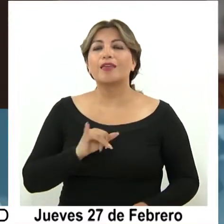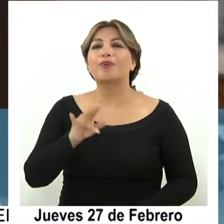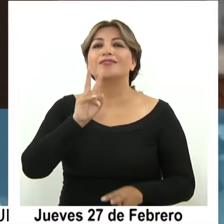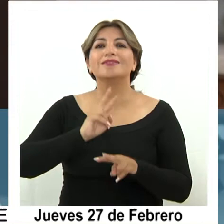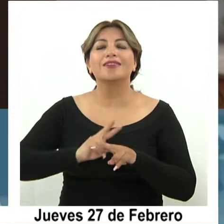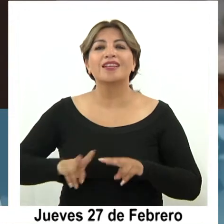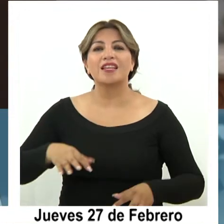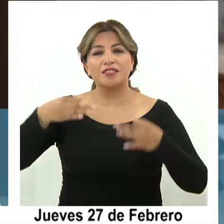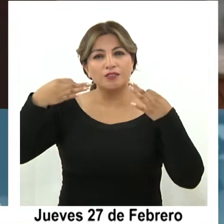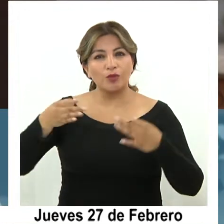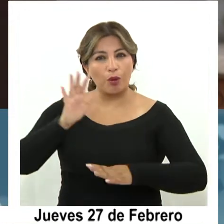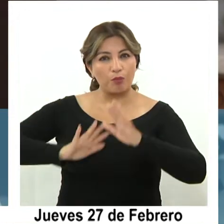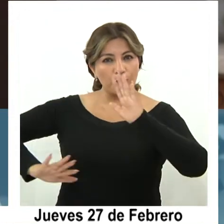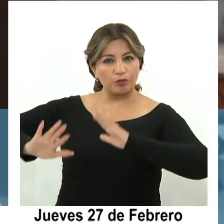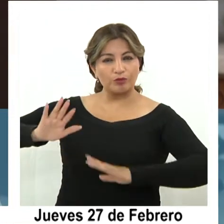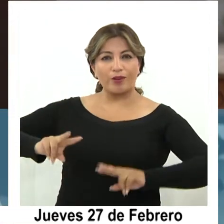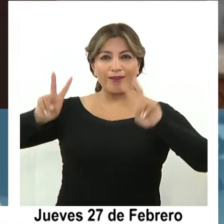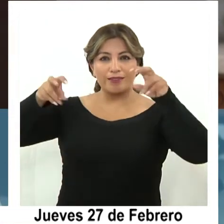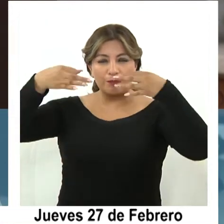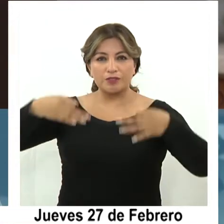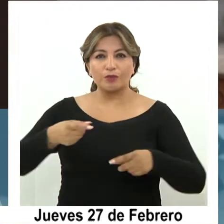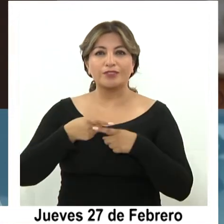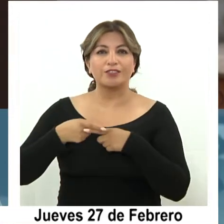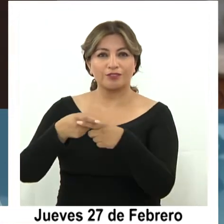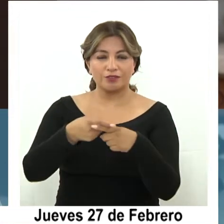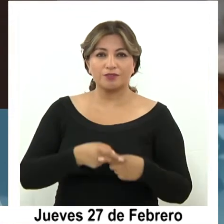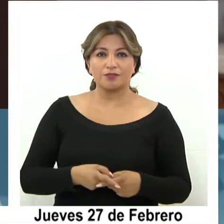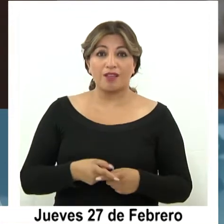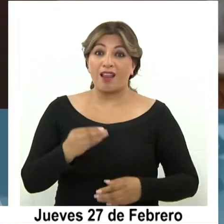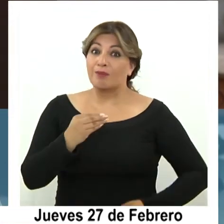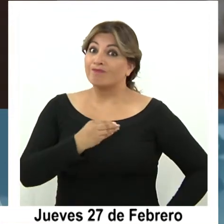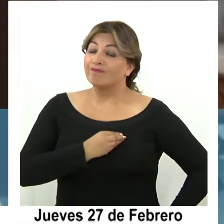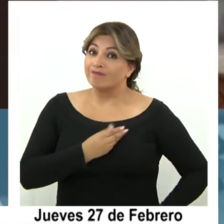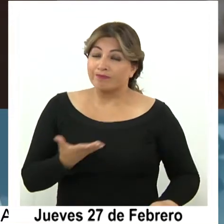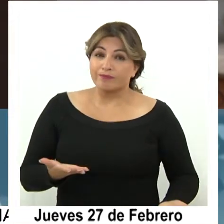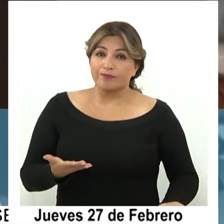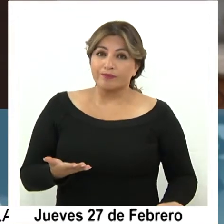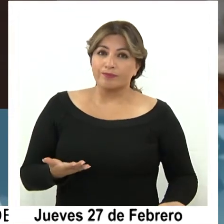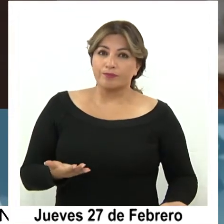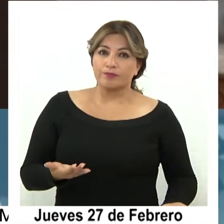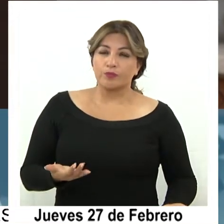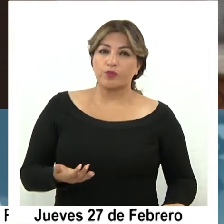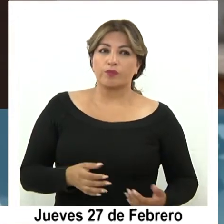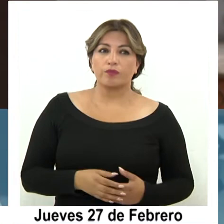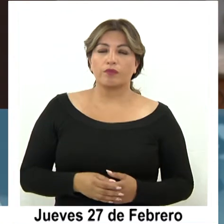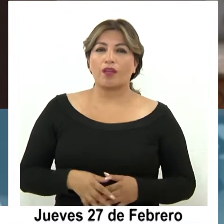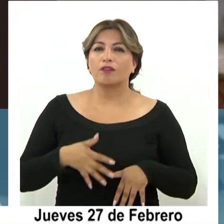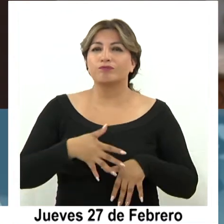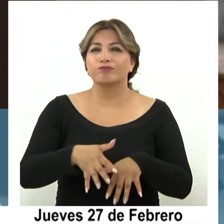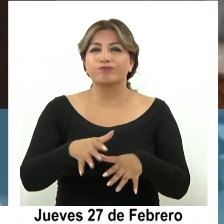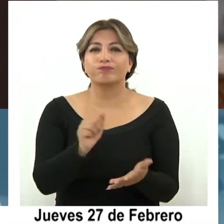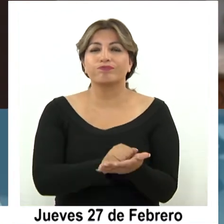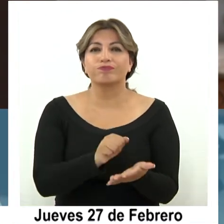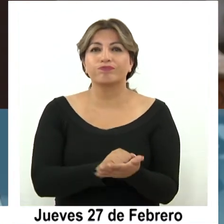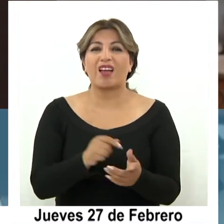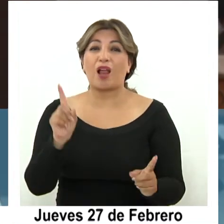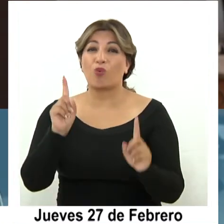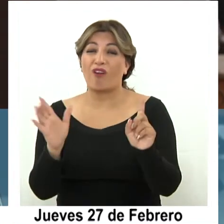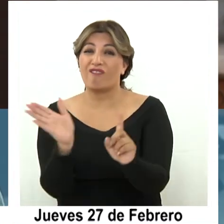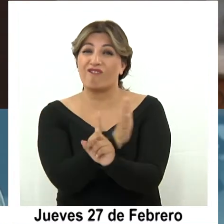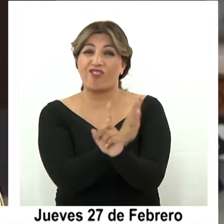tener la tranquilidad y la seguridad, la protección en materia de seguridad social. Y lamentablemente las manifestaciones